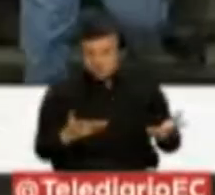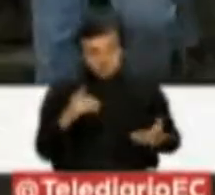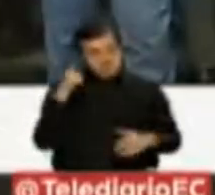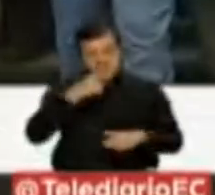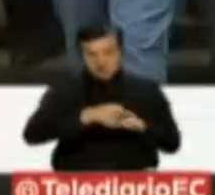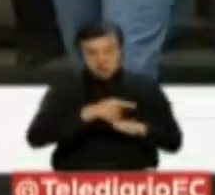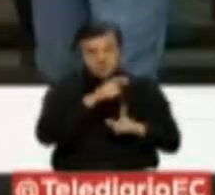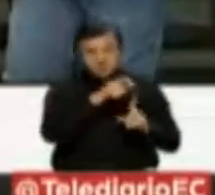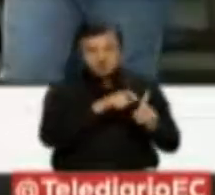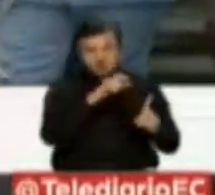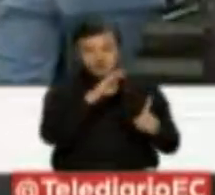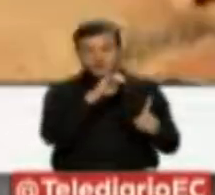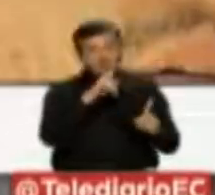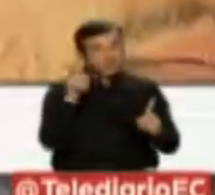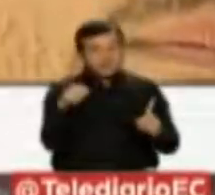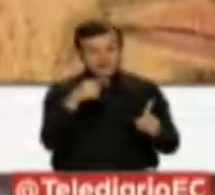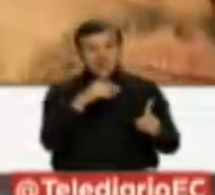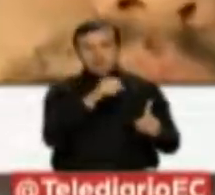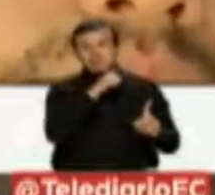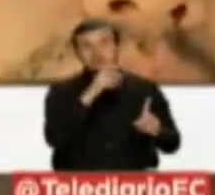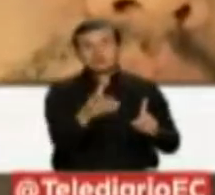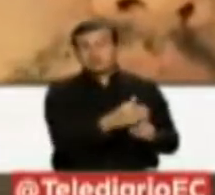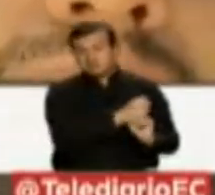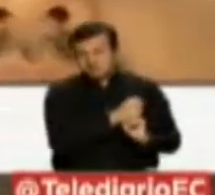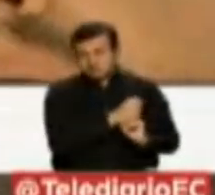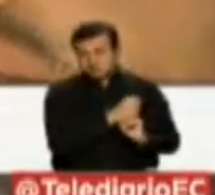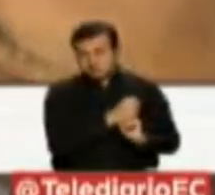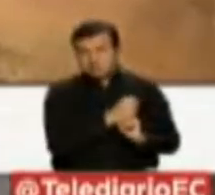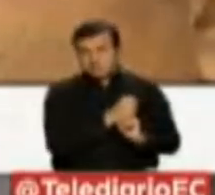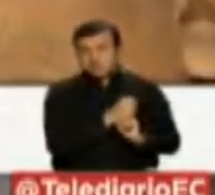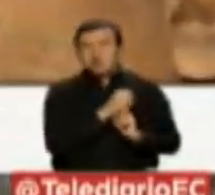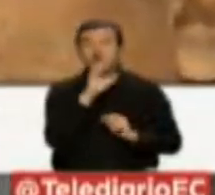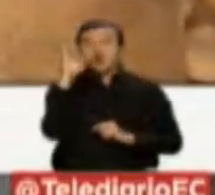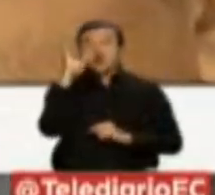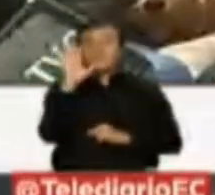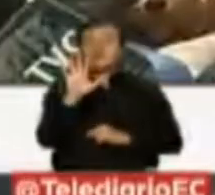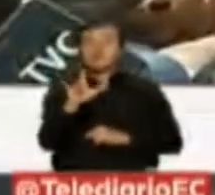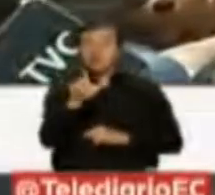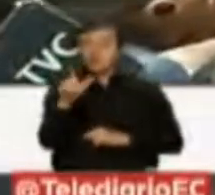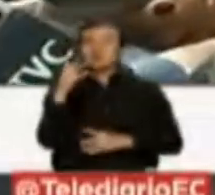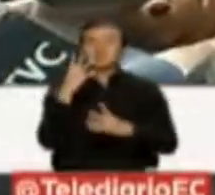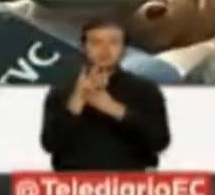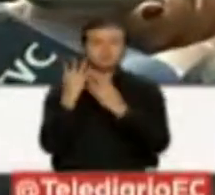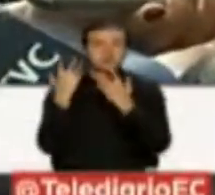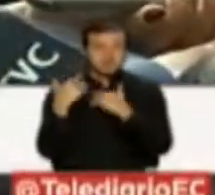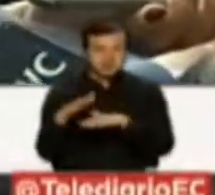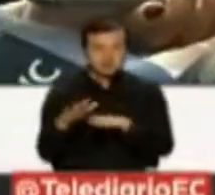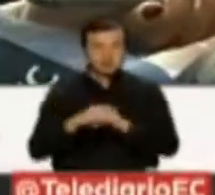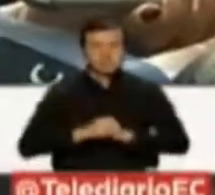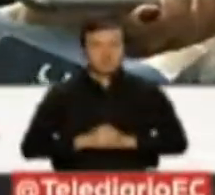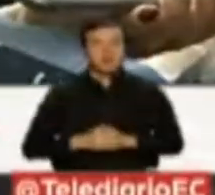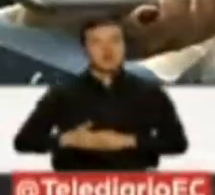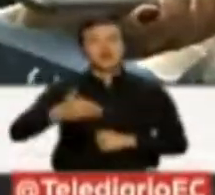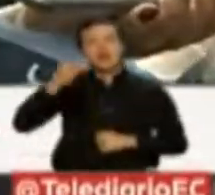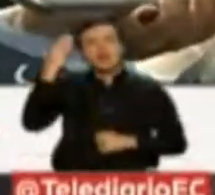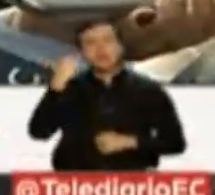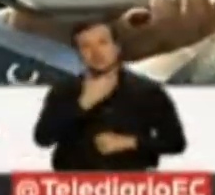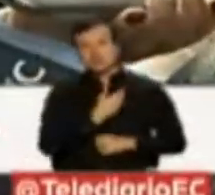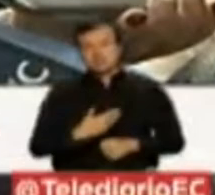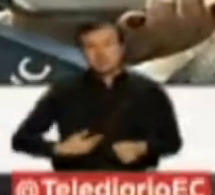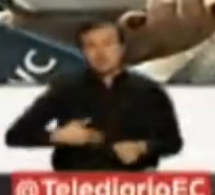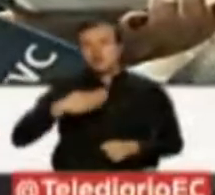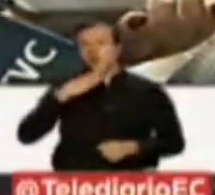secuestro de Fernando Balda en Colombia, país donde existen 5 detenidos por el delito. En su momento, Rafael Correa dijo que tenían que haber